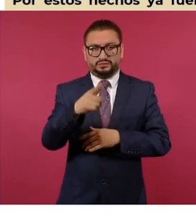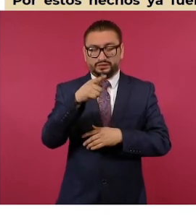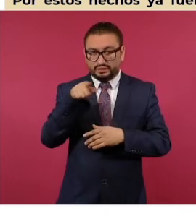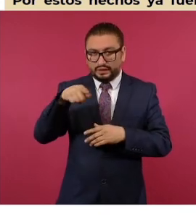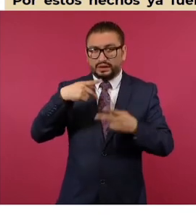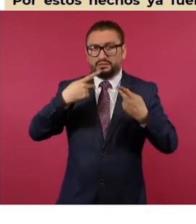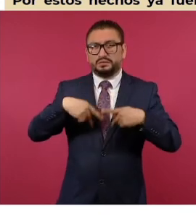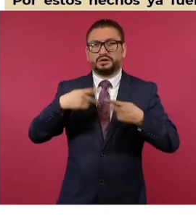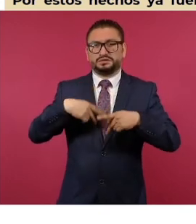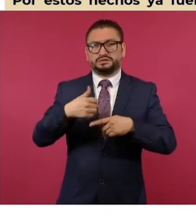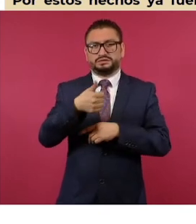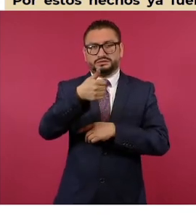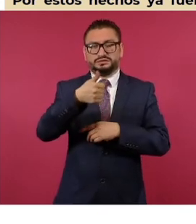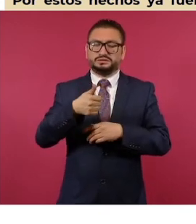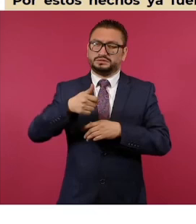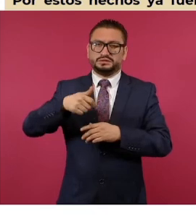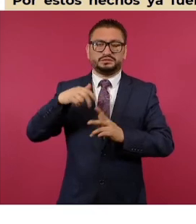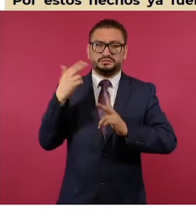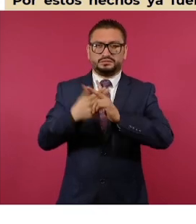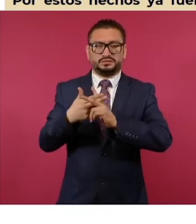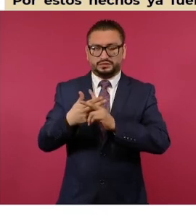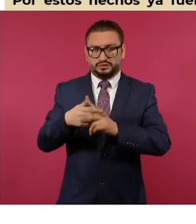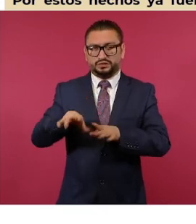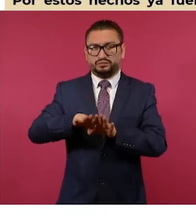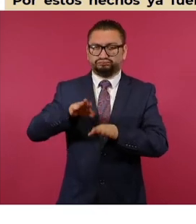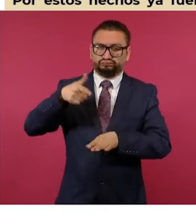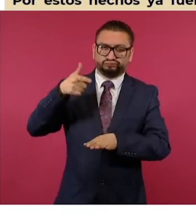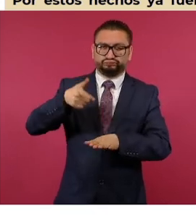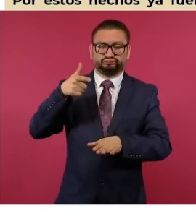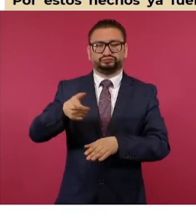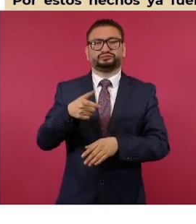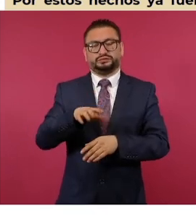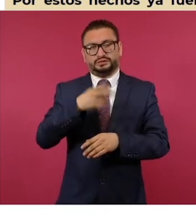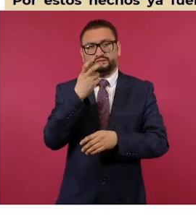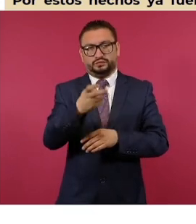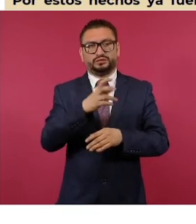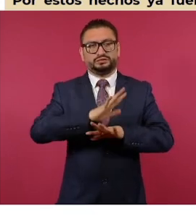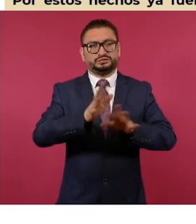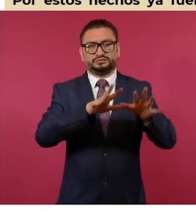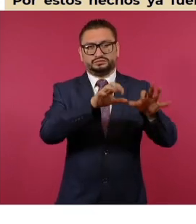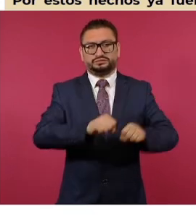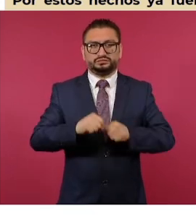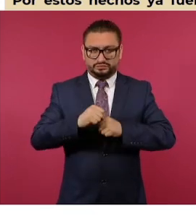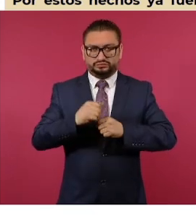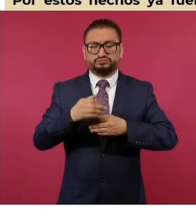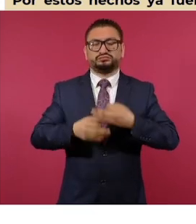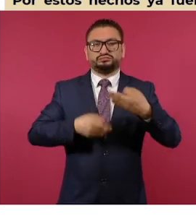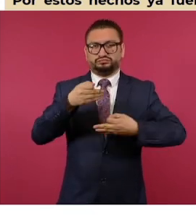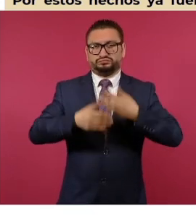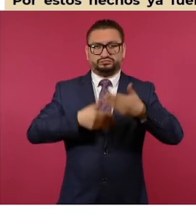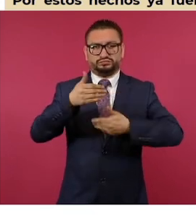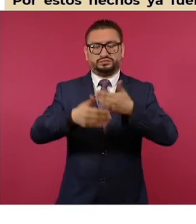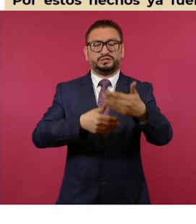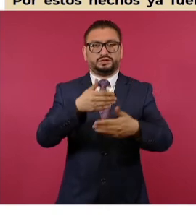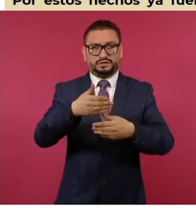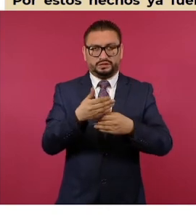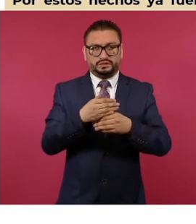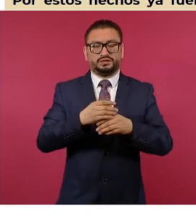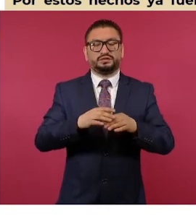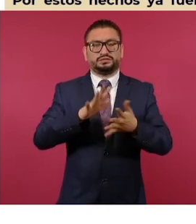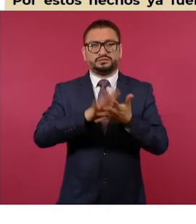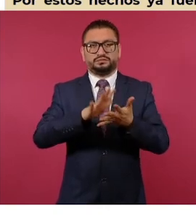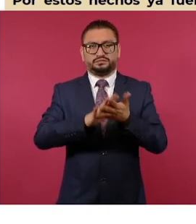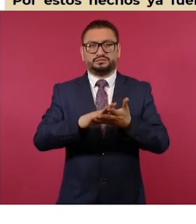de la vida a las 6 víctimas con arma de fuego. Ya fueron vinculados a proceso con medida cautelar de prisión